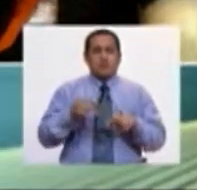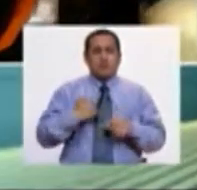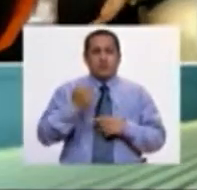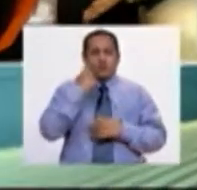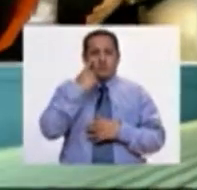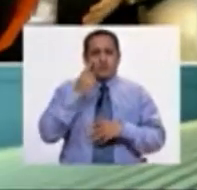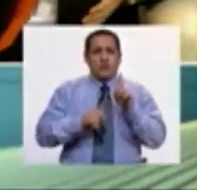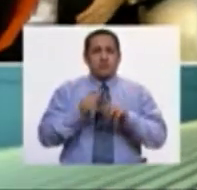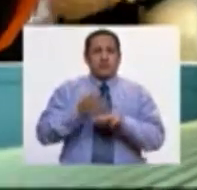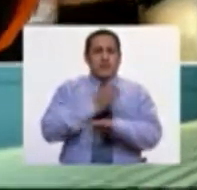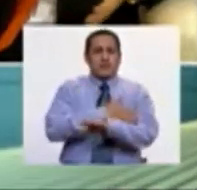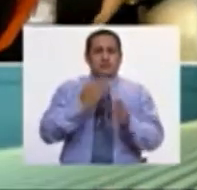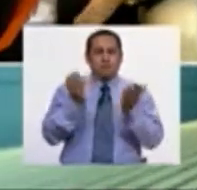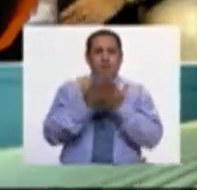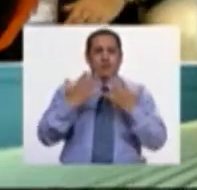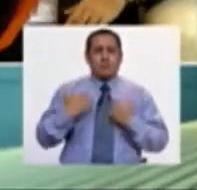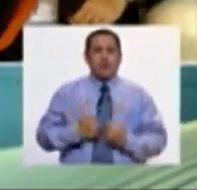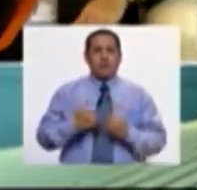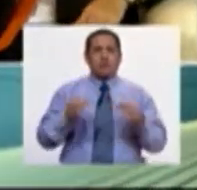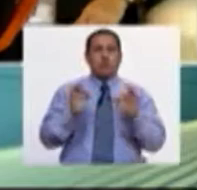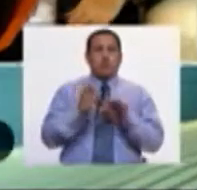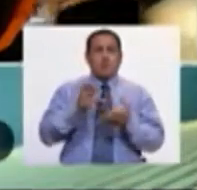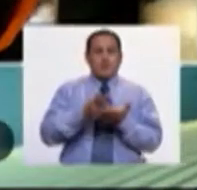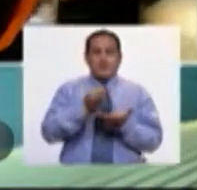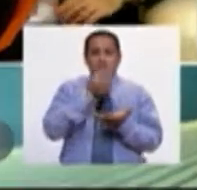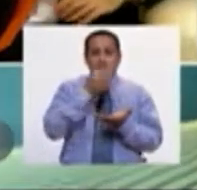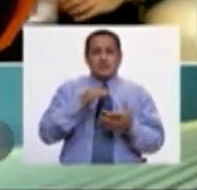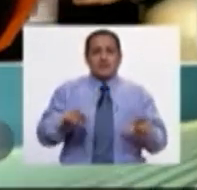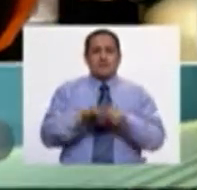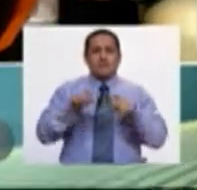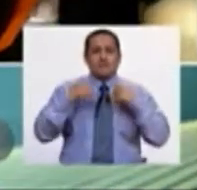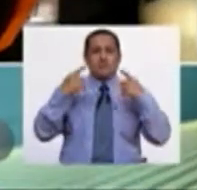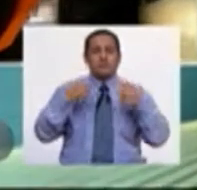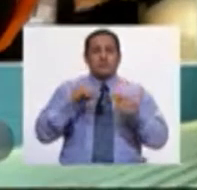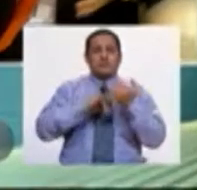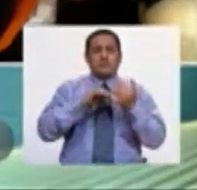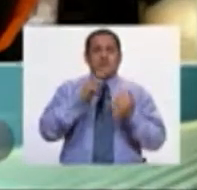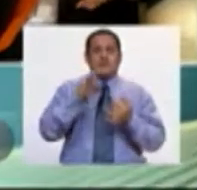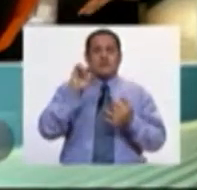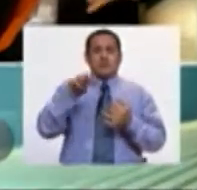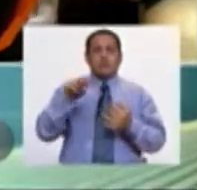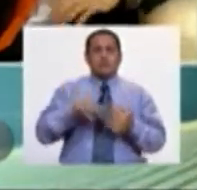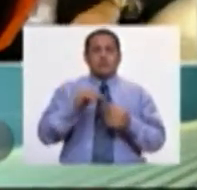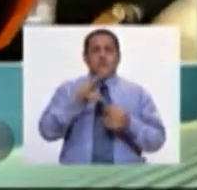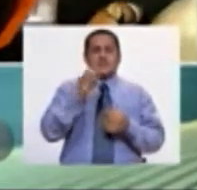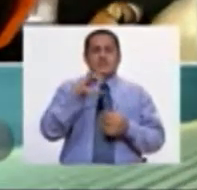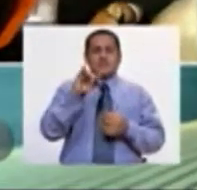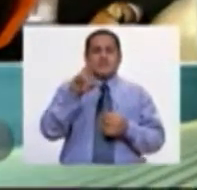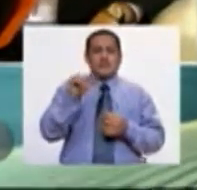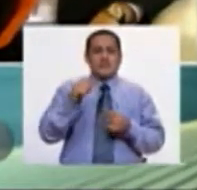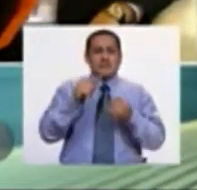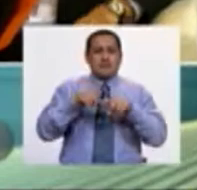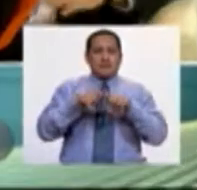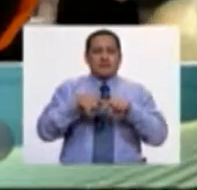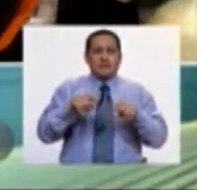lo conocemos los que hemos estudiado Derecho o los que estudian Medicina, que pueden ser el famoso SERUM o el CESIGRA, dependiendo de las